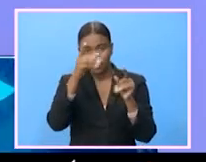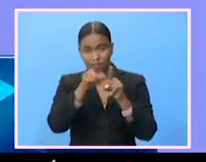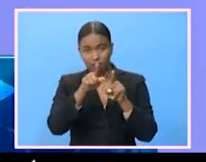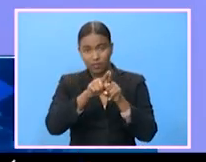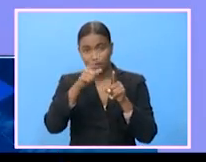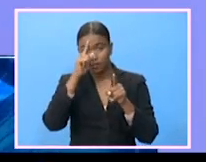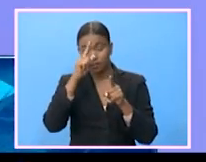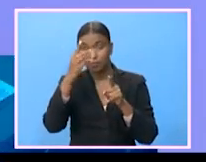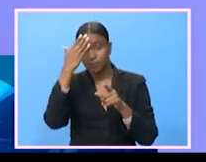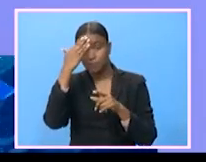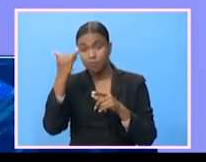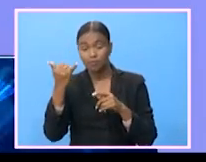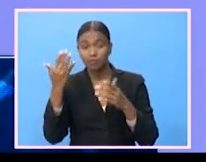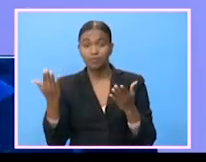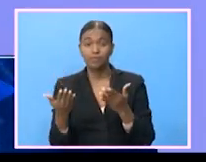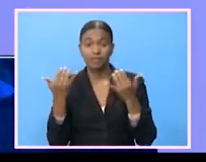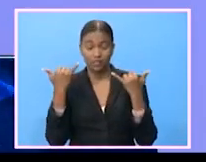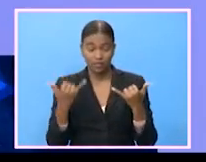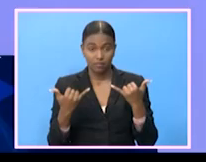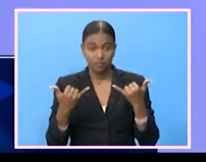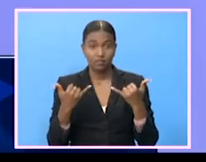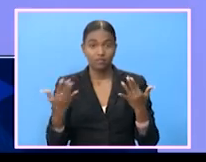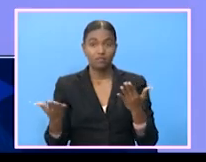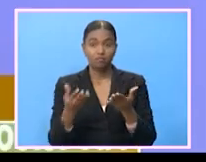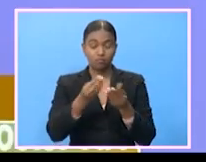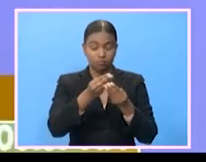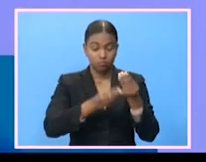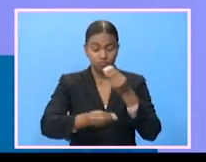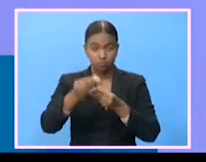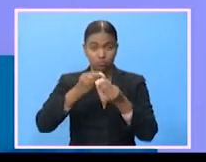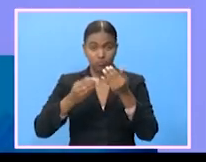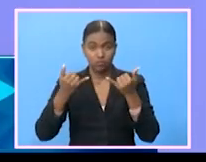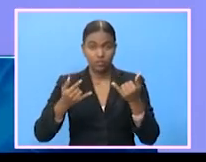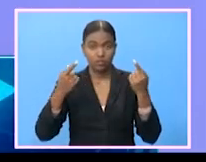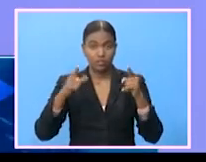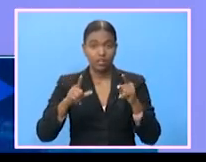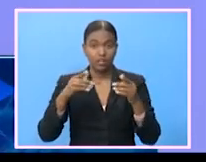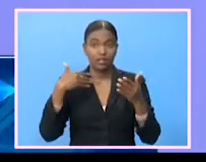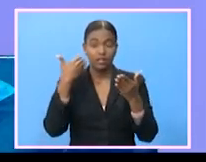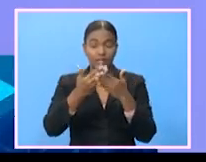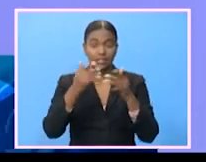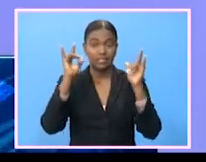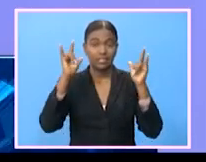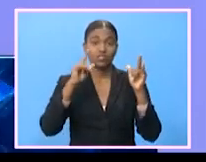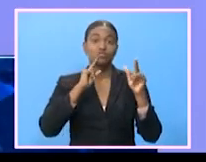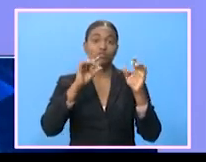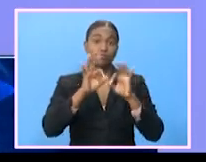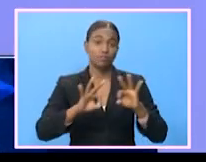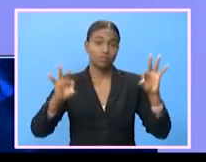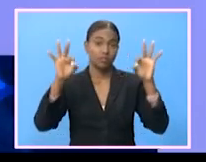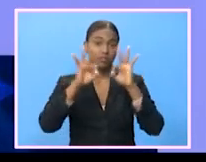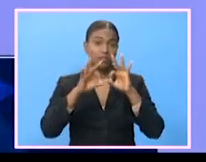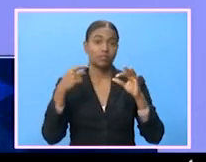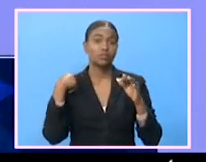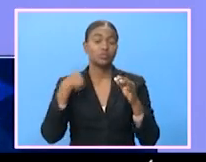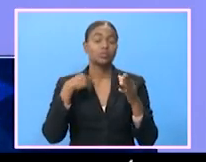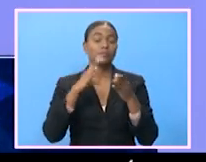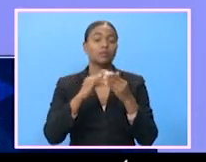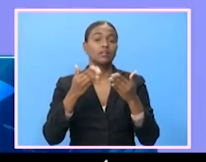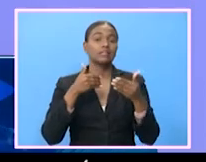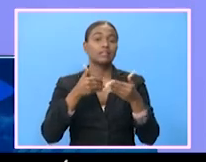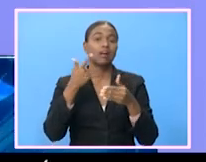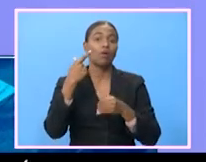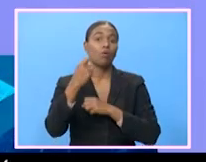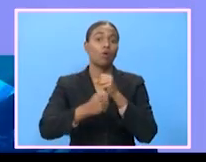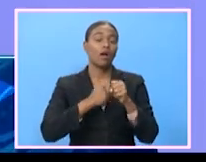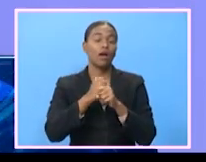todo porque en este momento las inversiones que están llegando a Santiago son muy importantes. Estamos hablando que aproximadamente en un